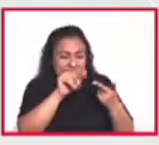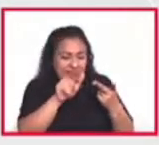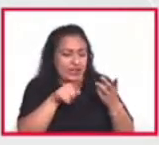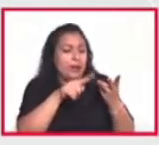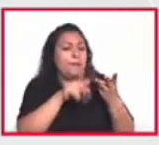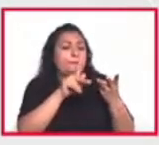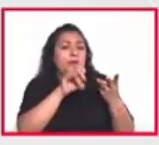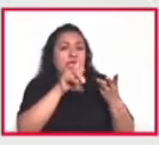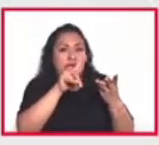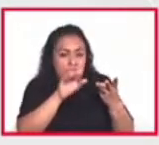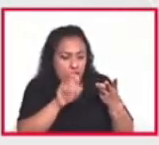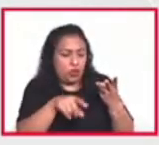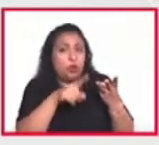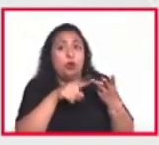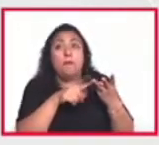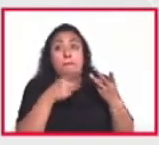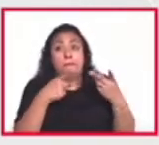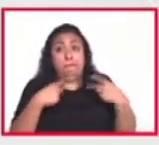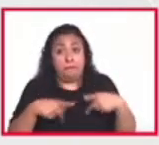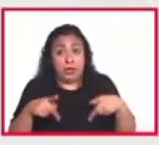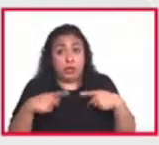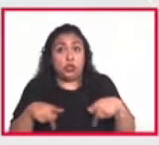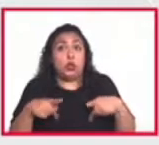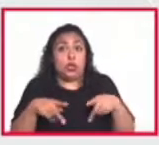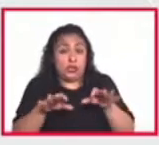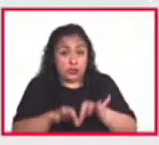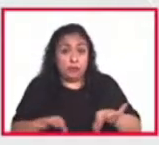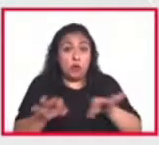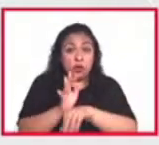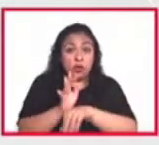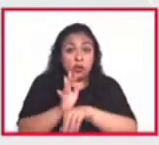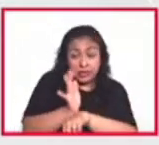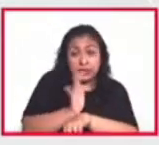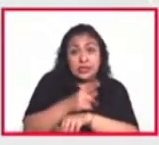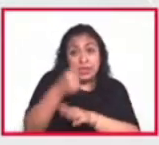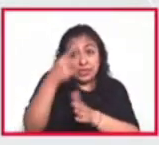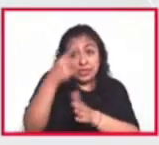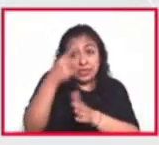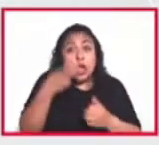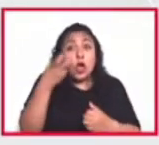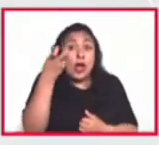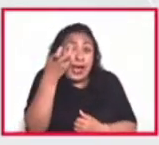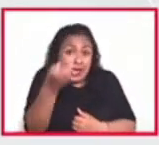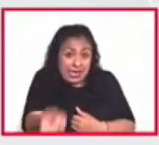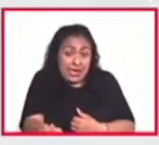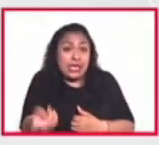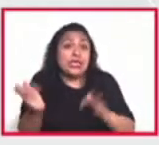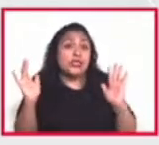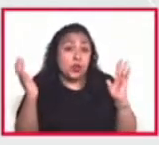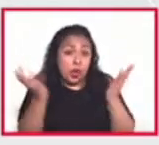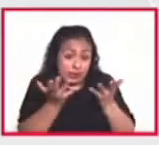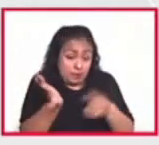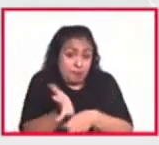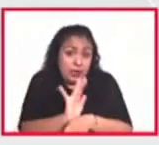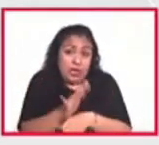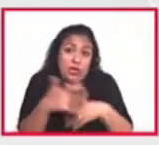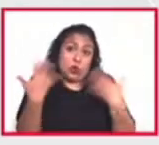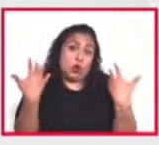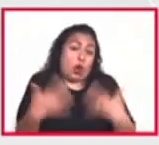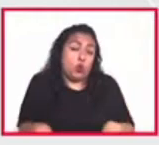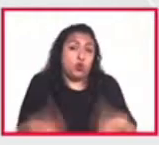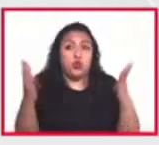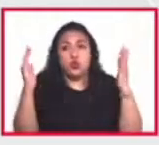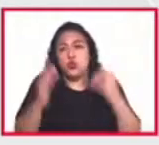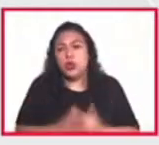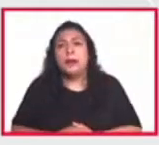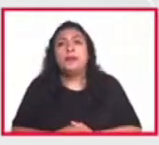Prieto, ¿no? Como grandes personalidades del cine, que creo que es lo que hicieron finalmente que la película fuera lo que fue, ¿no? Y que